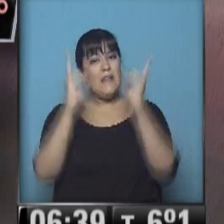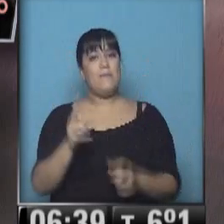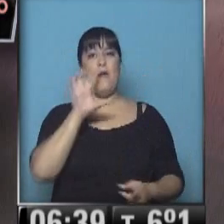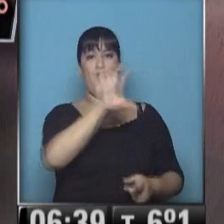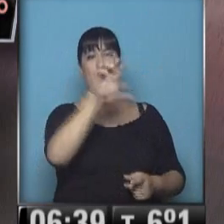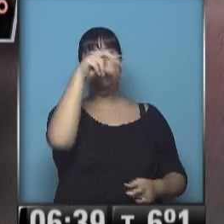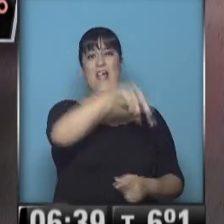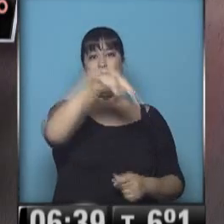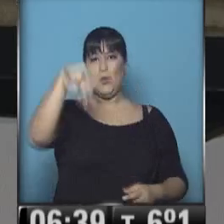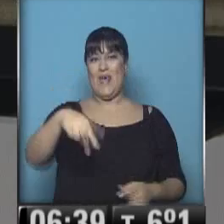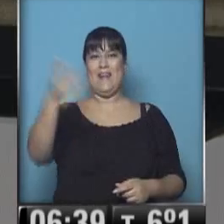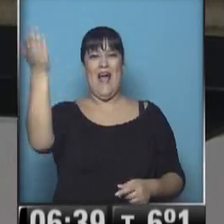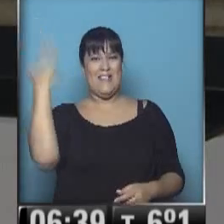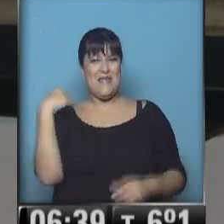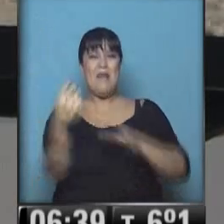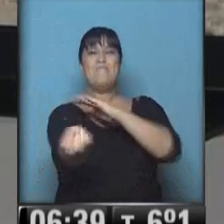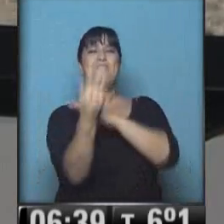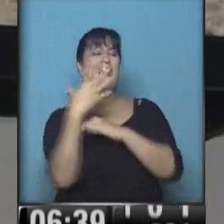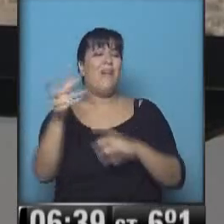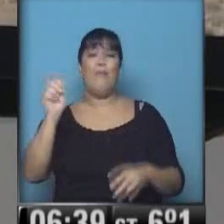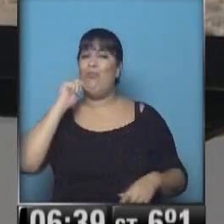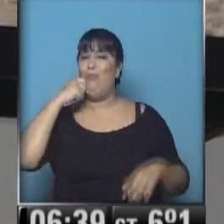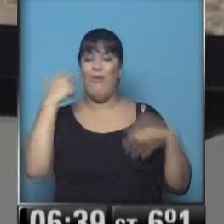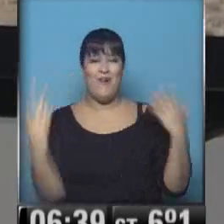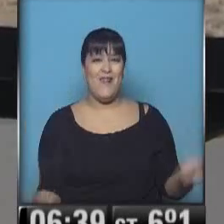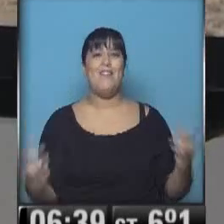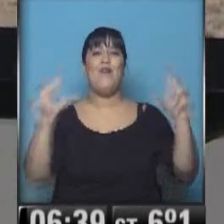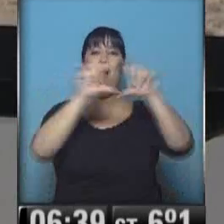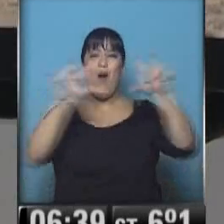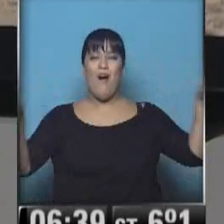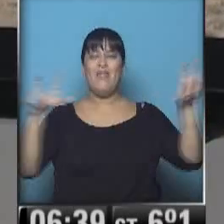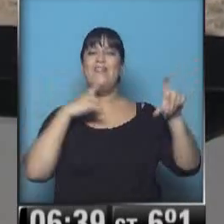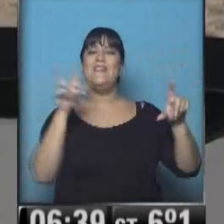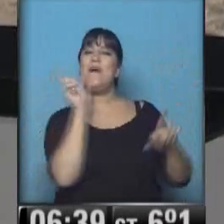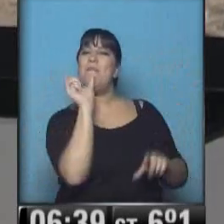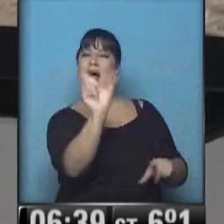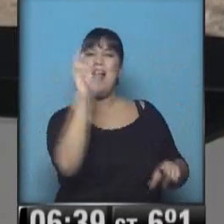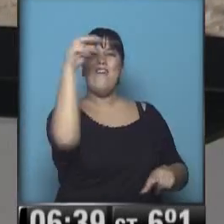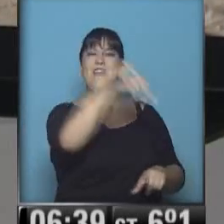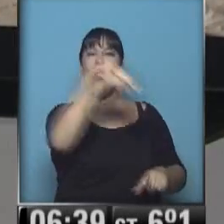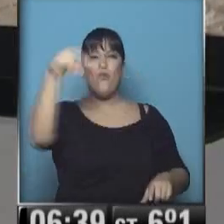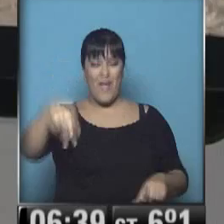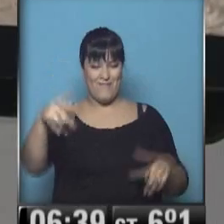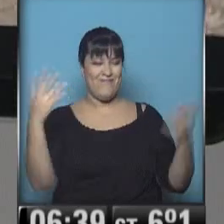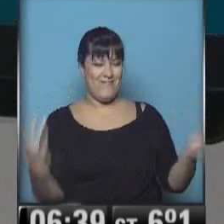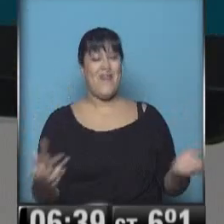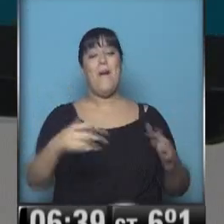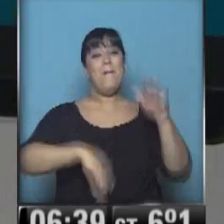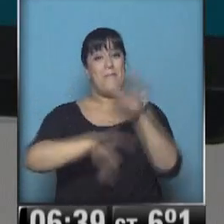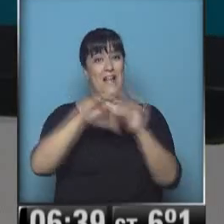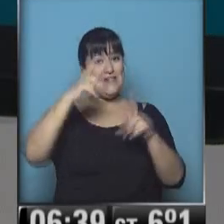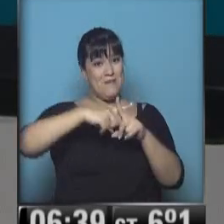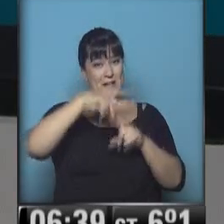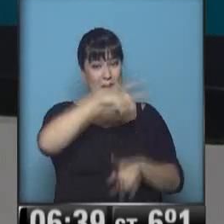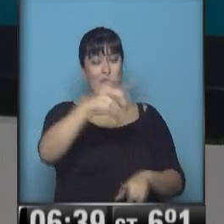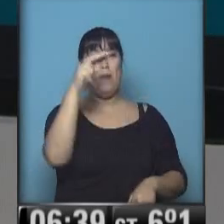que ayer mandaron un mensaje lindísimo con la palabra Neuquén, bien clarita, la máxima para ustedes,